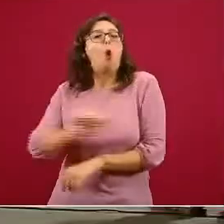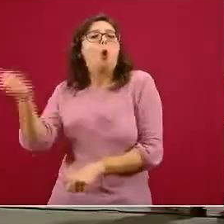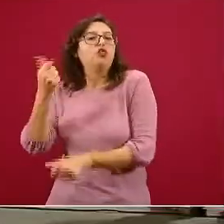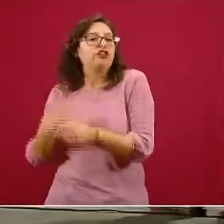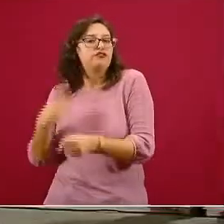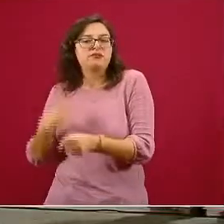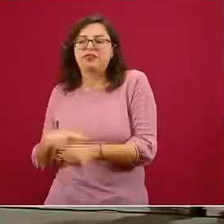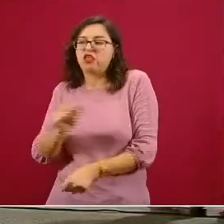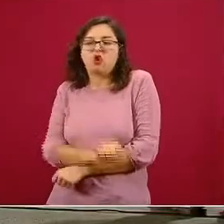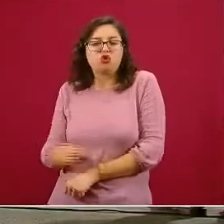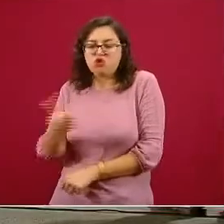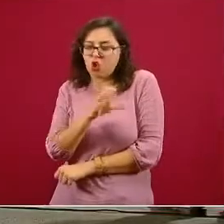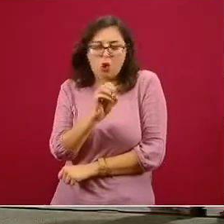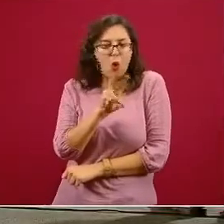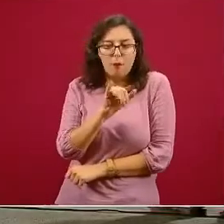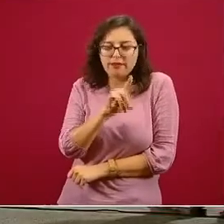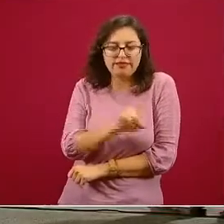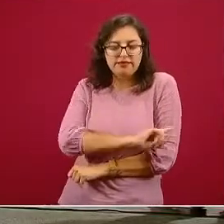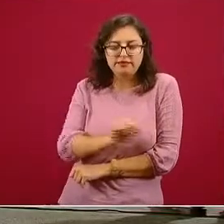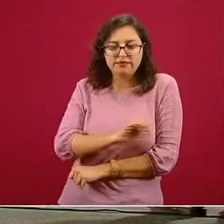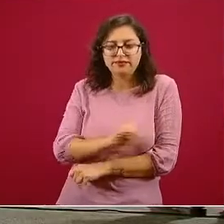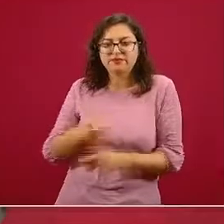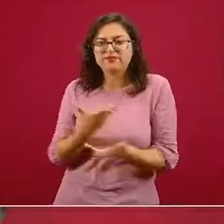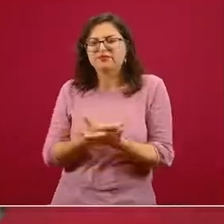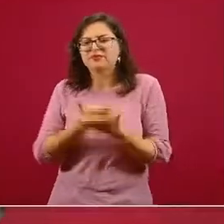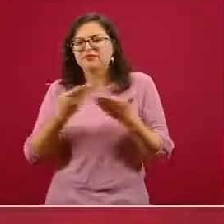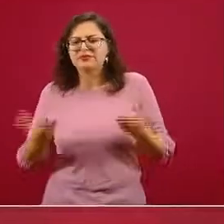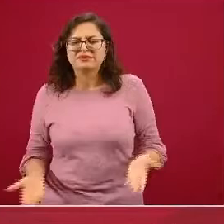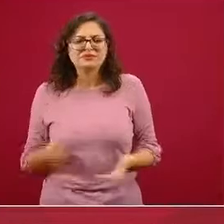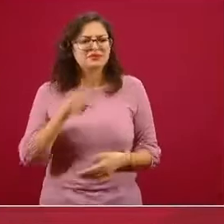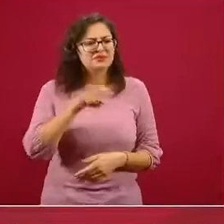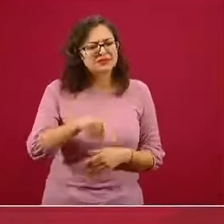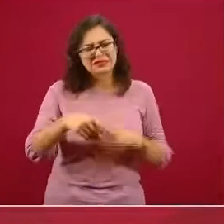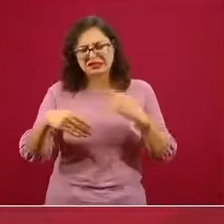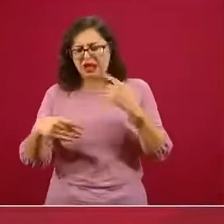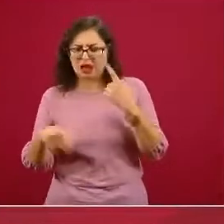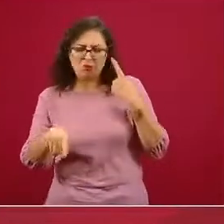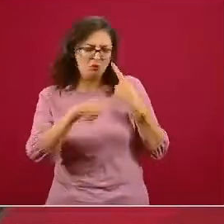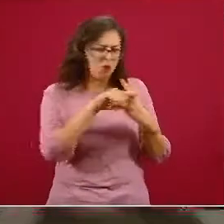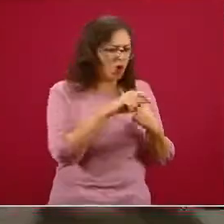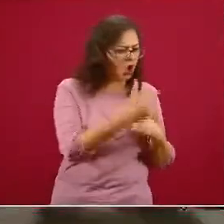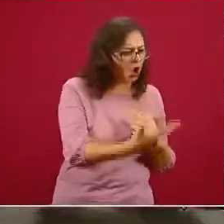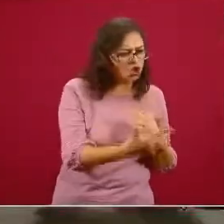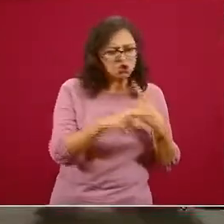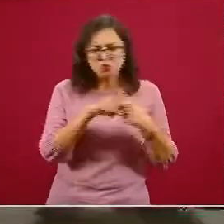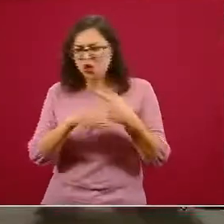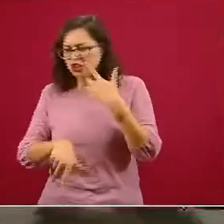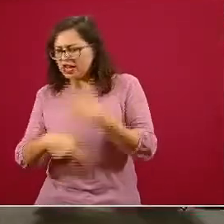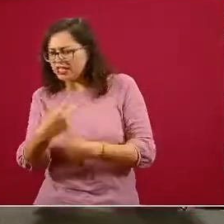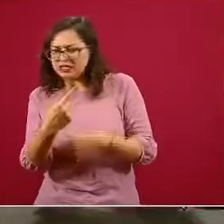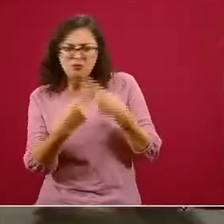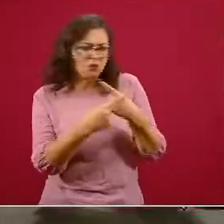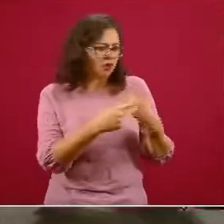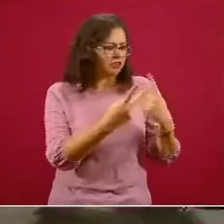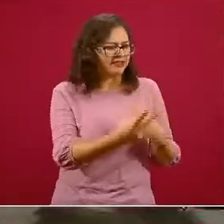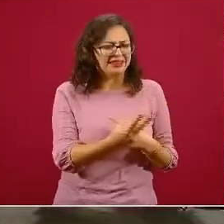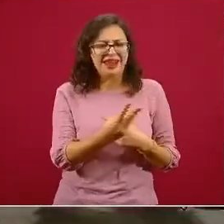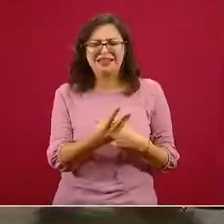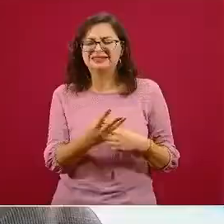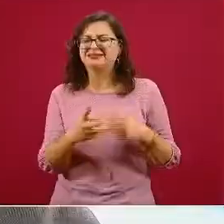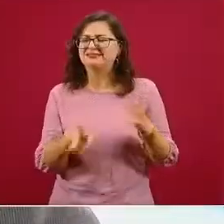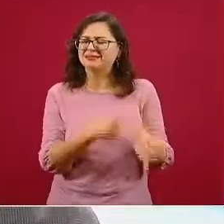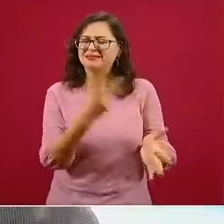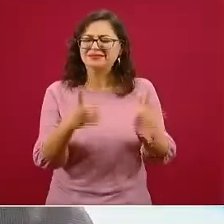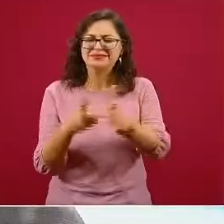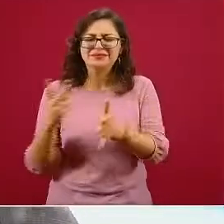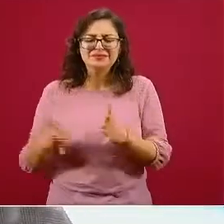Este temor y esta idea de multiplicar por 8, por 8.3, por 12, por 3, como hemos dicho desde el inicio, desde la primera vez que se mencionó